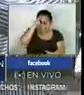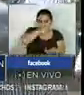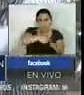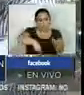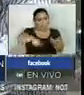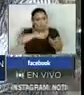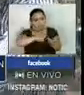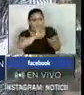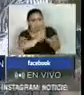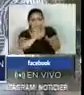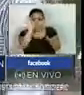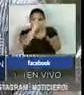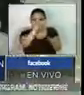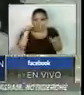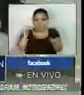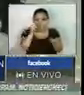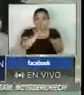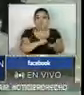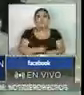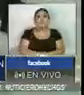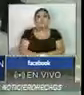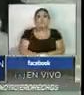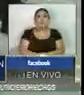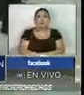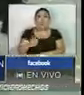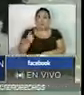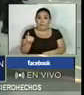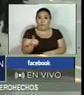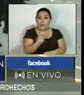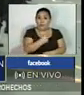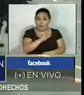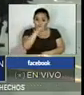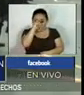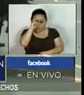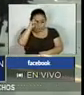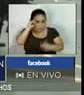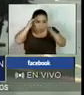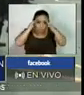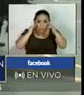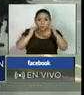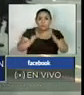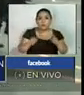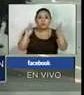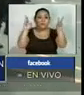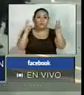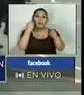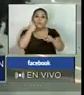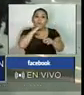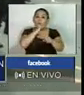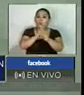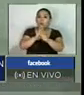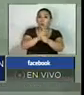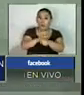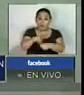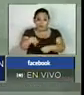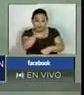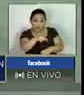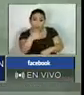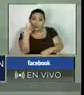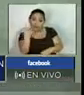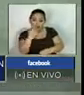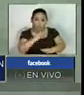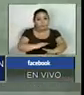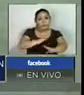de la patria grande que nos vio nacer. Los que se enfrentan en primera línea a la pandemia de COVID-19 necesitan estar